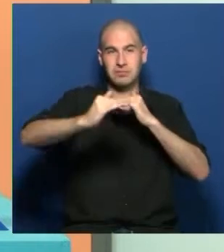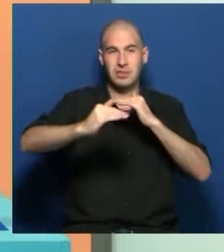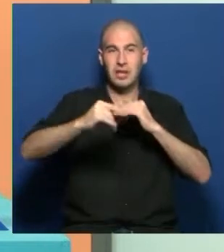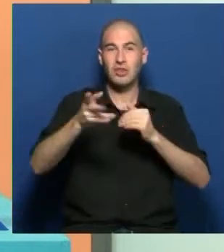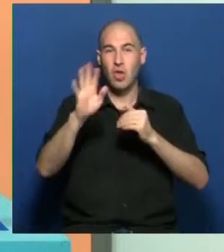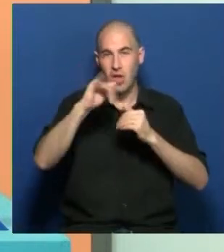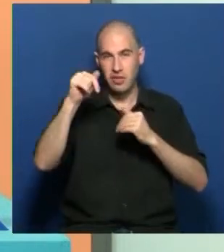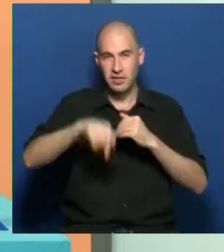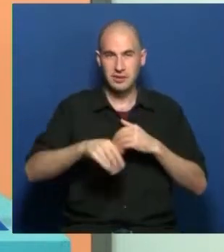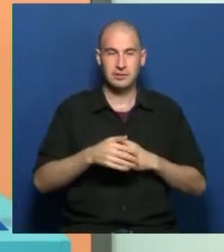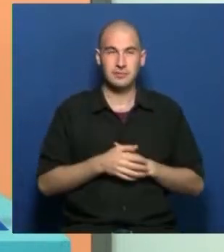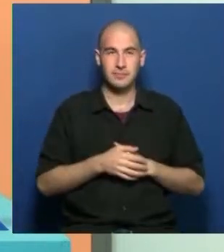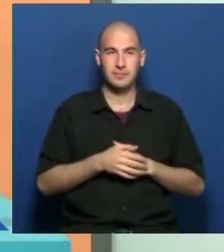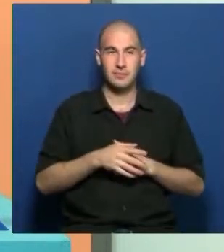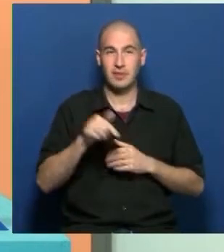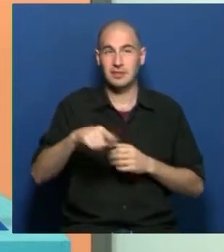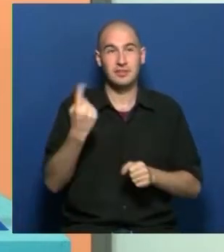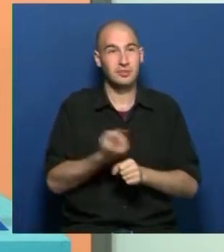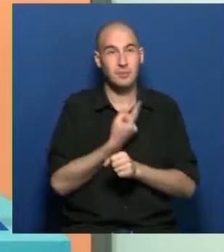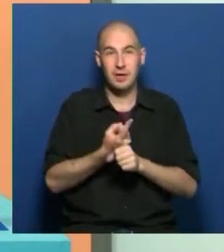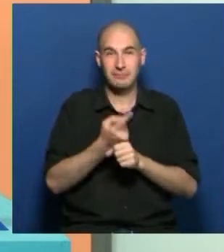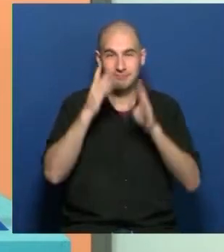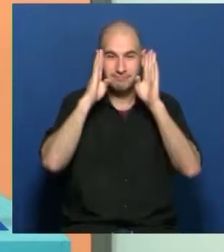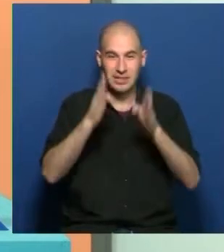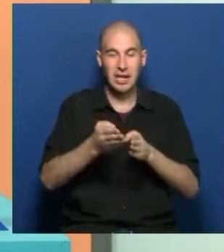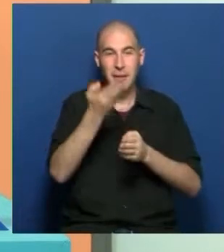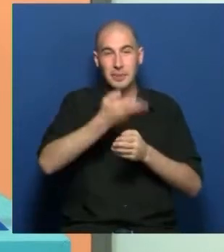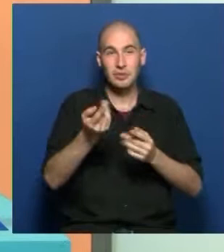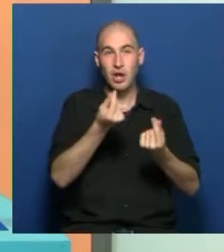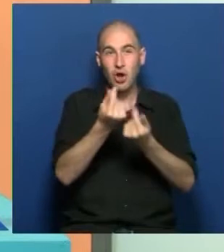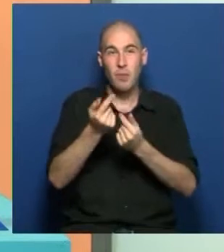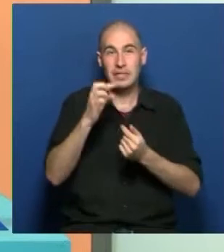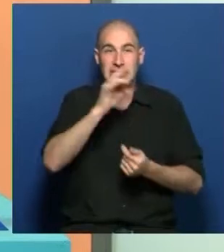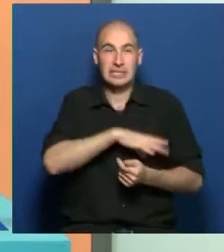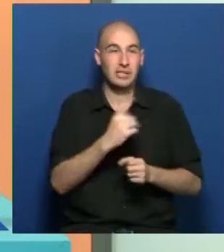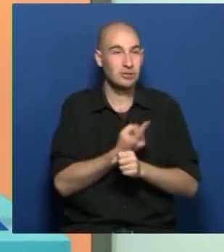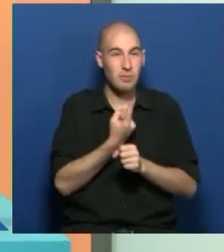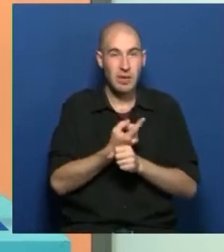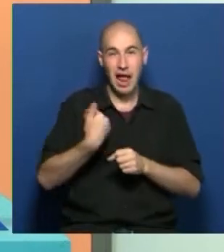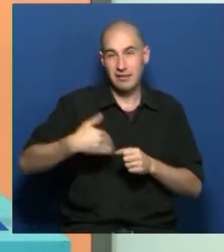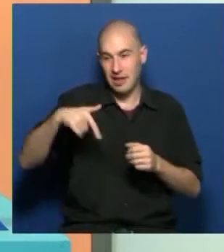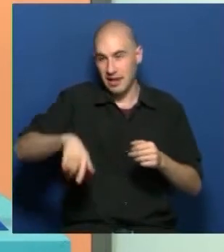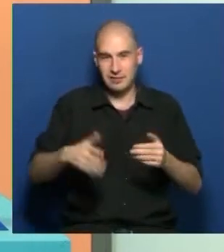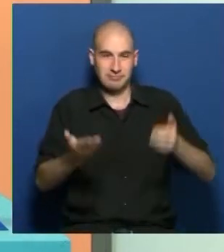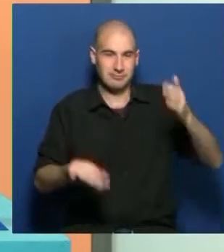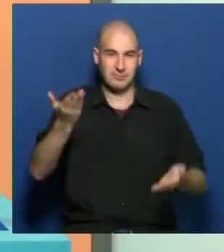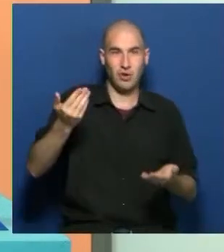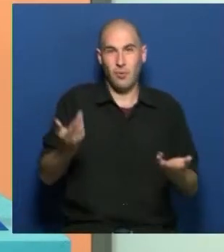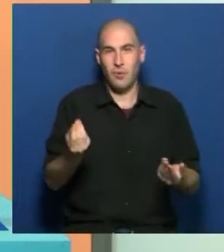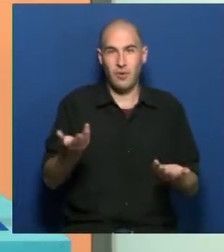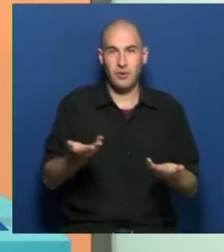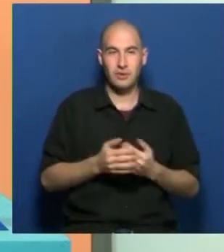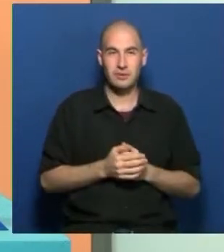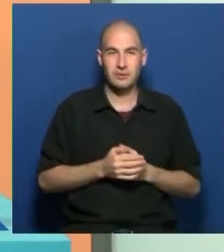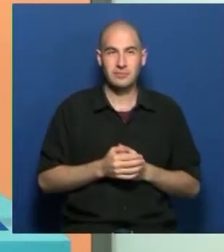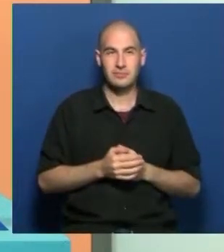todos los días, no podemos seguir pensando que la gente haga sus compras en Chile y no en Argentina. No puede existir